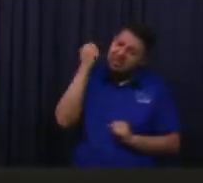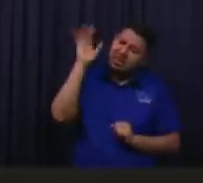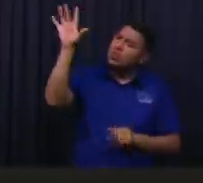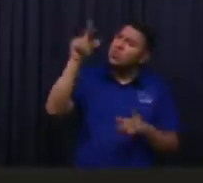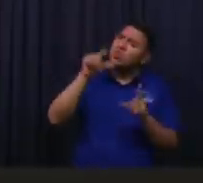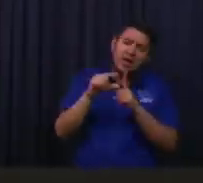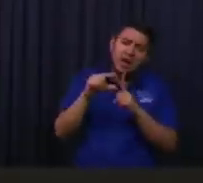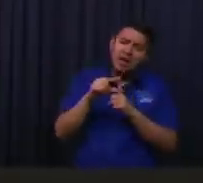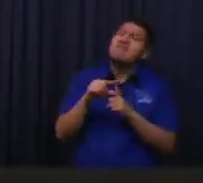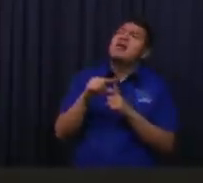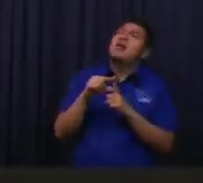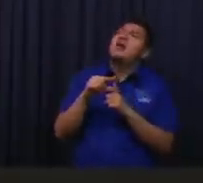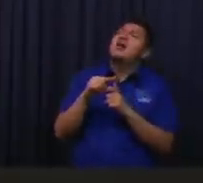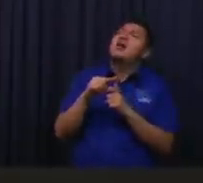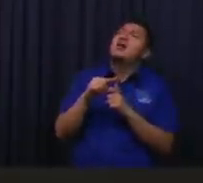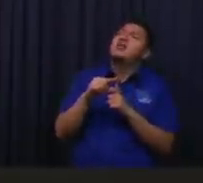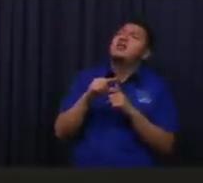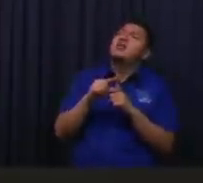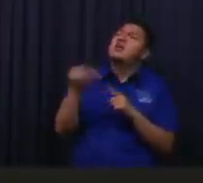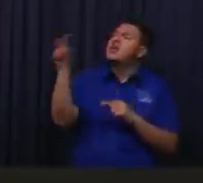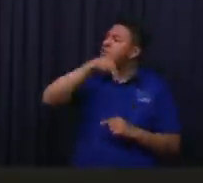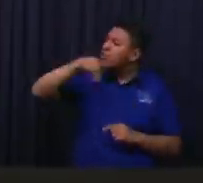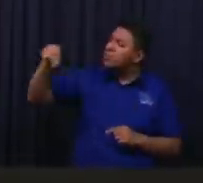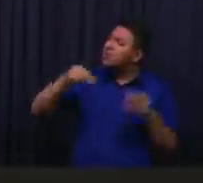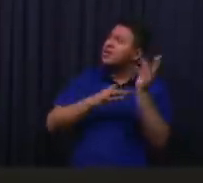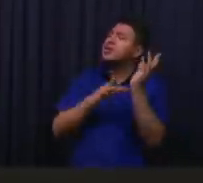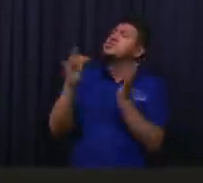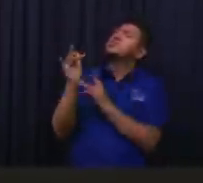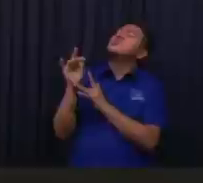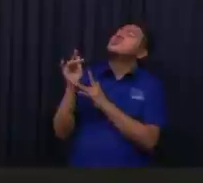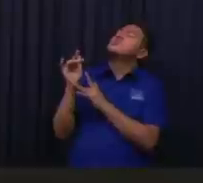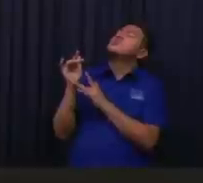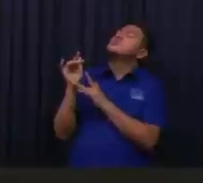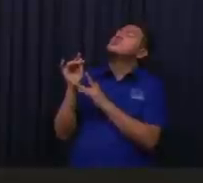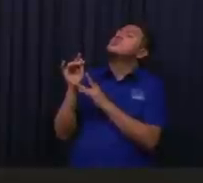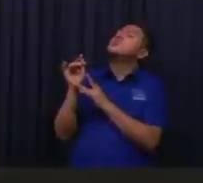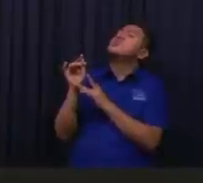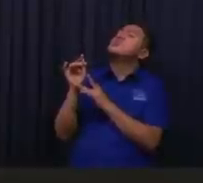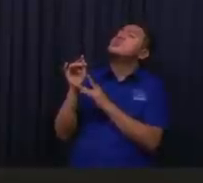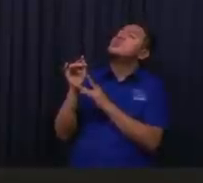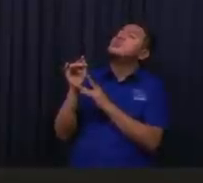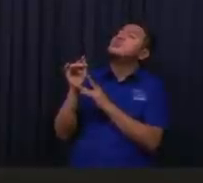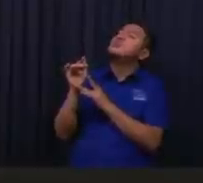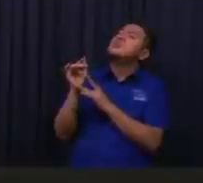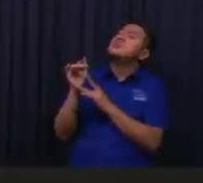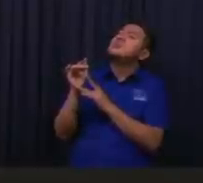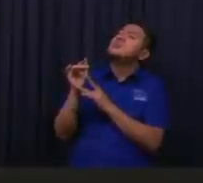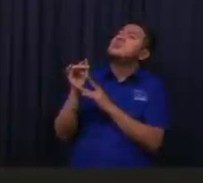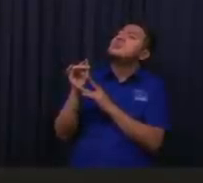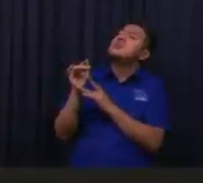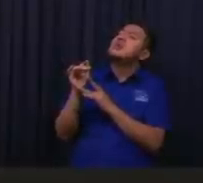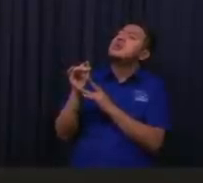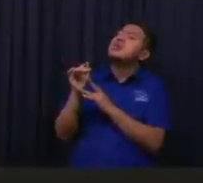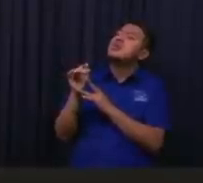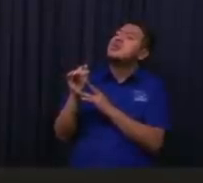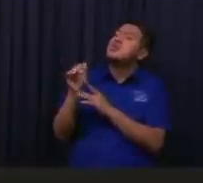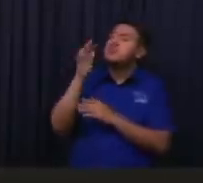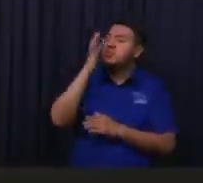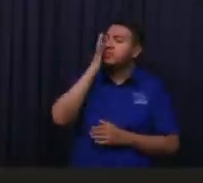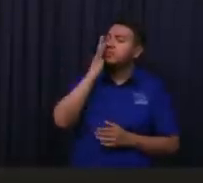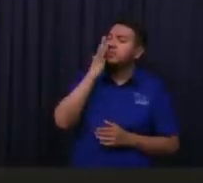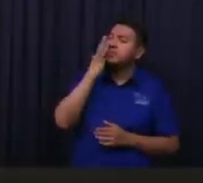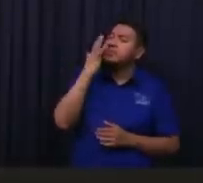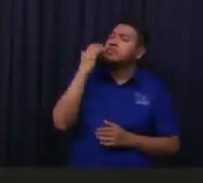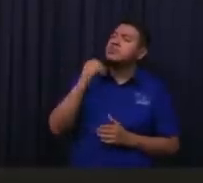mano, nuestros oídos, en el nombre de Jesús. Y que abra también la matriz de tu iglesia, para